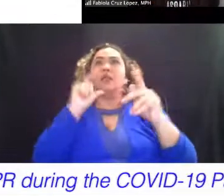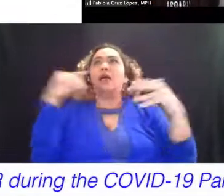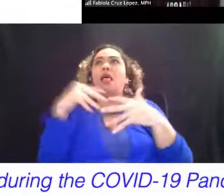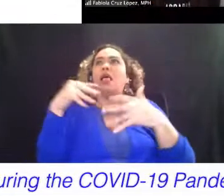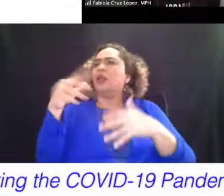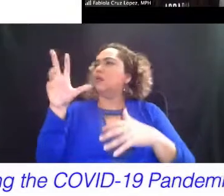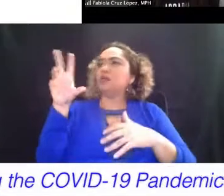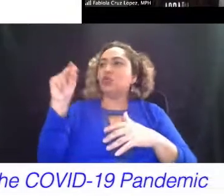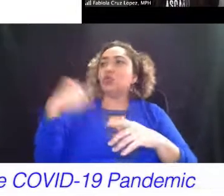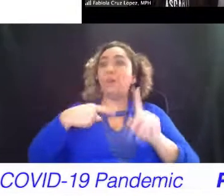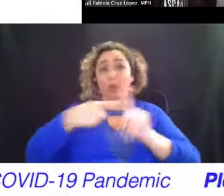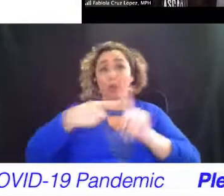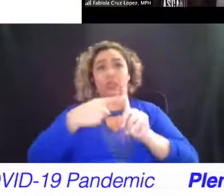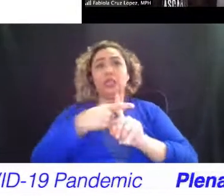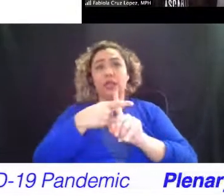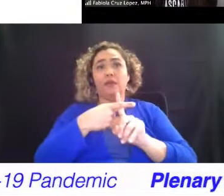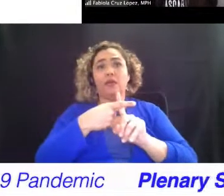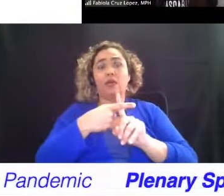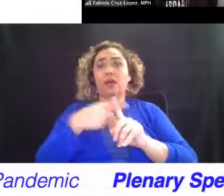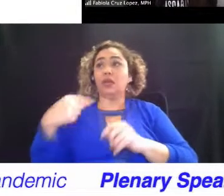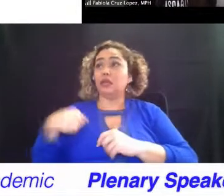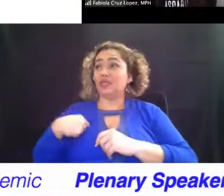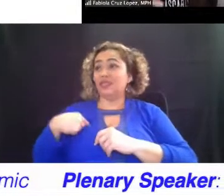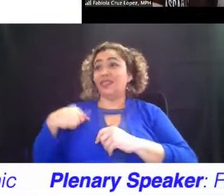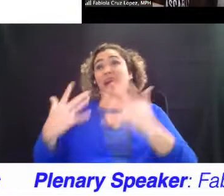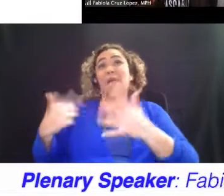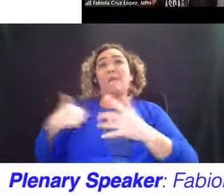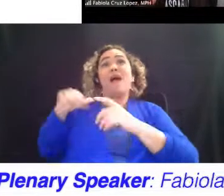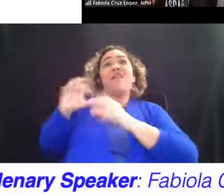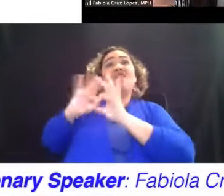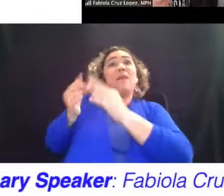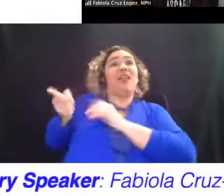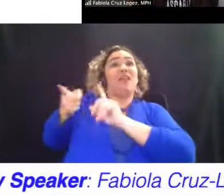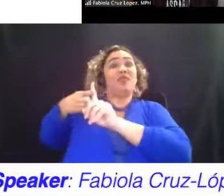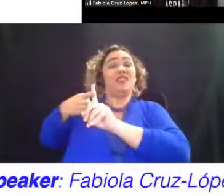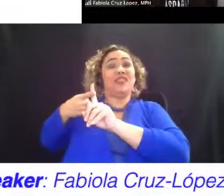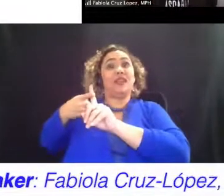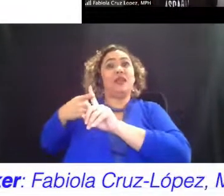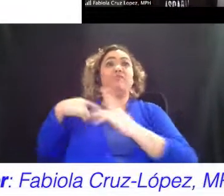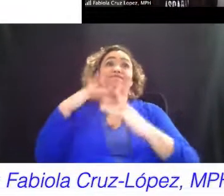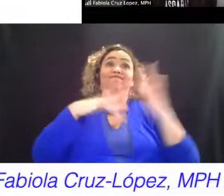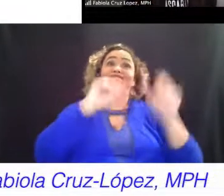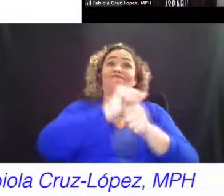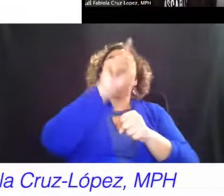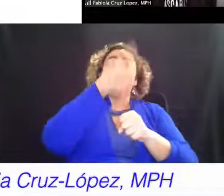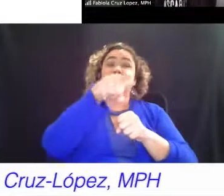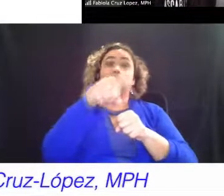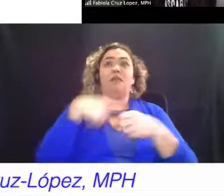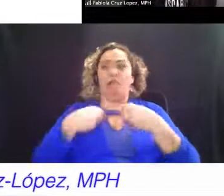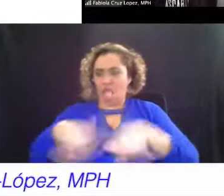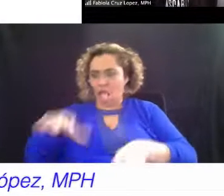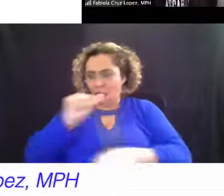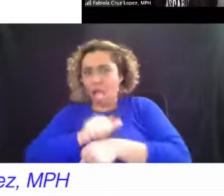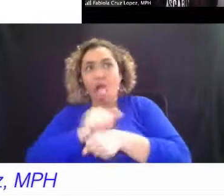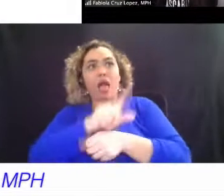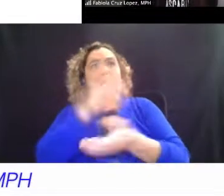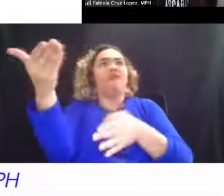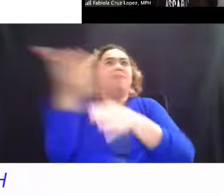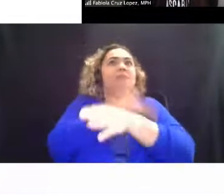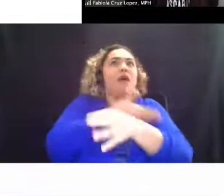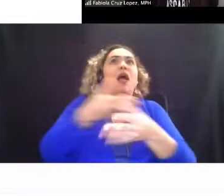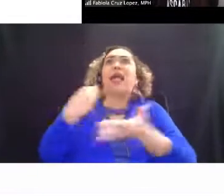son positivos o decir que son un contacto por faltar a sus trabajos y perder su empleo o perder sus